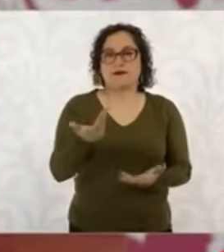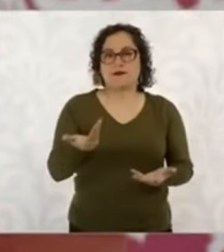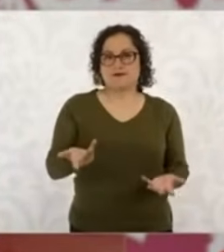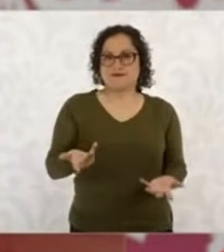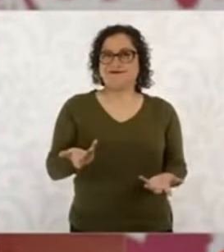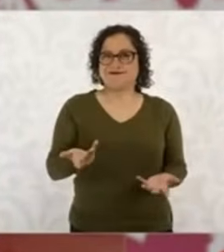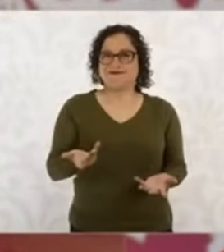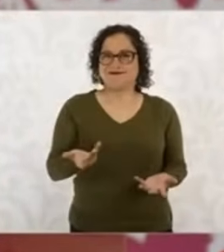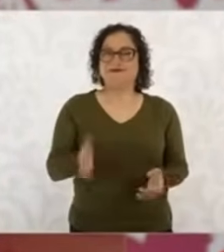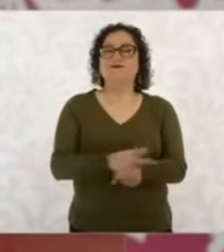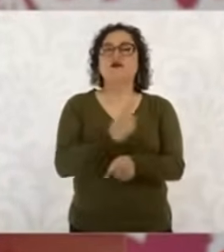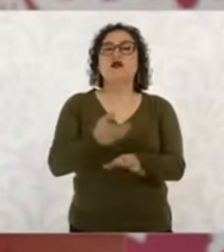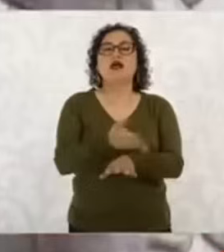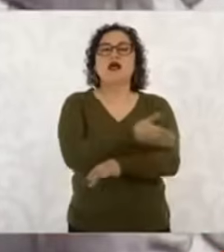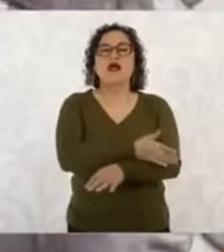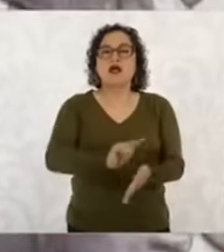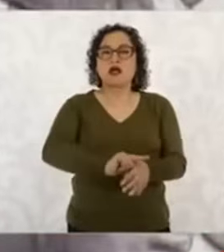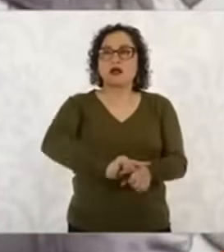30